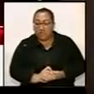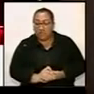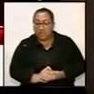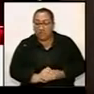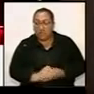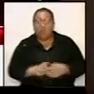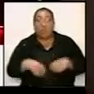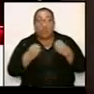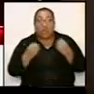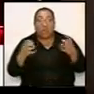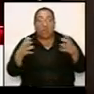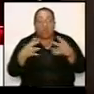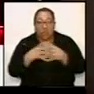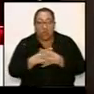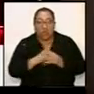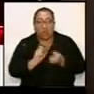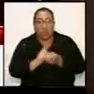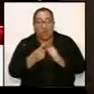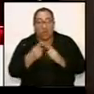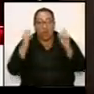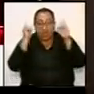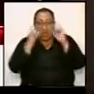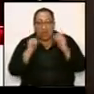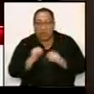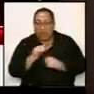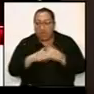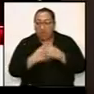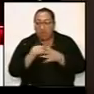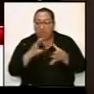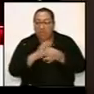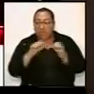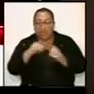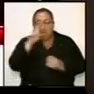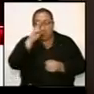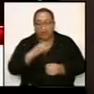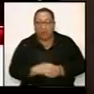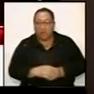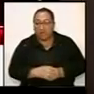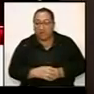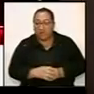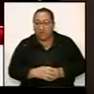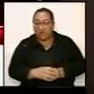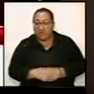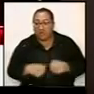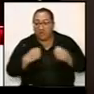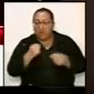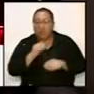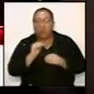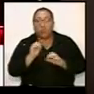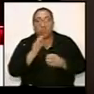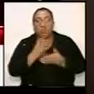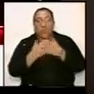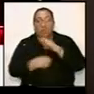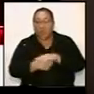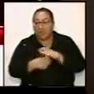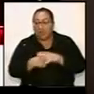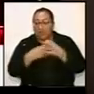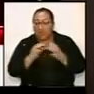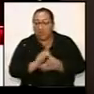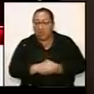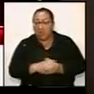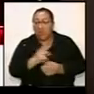de consolidar un cambio de rostro en la historia del Perú, al combatir justamente la corrupción pública